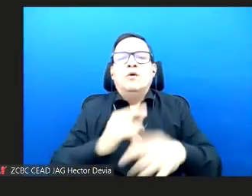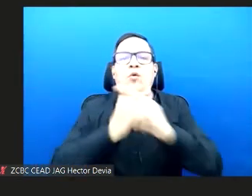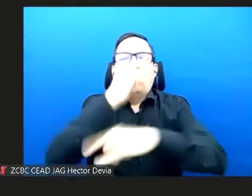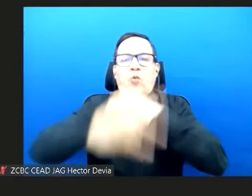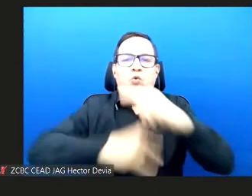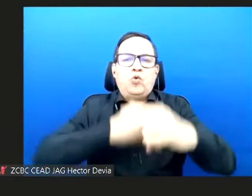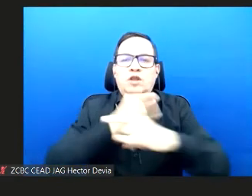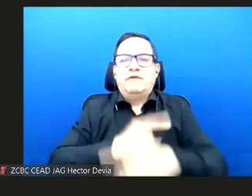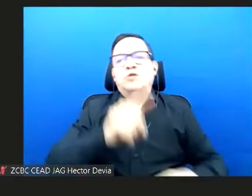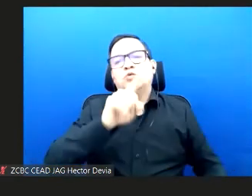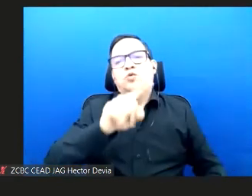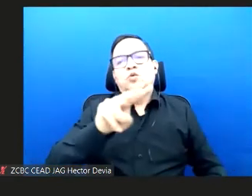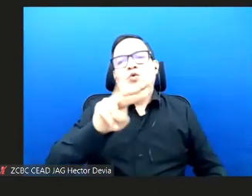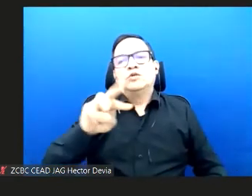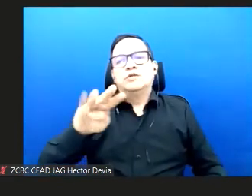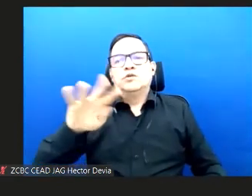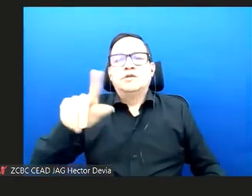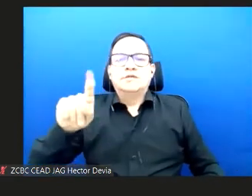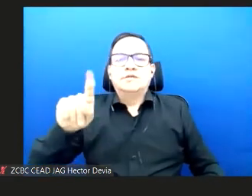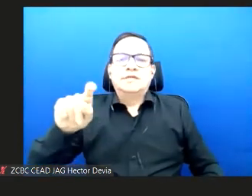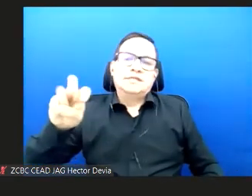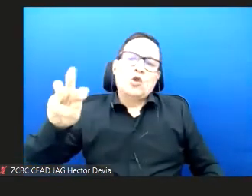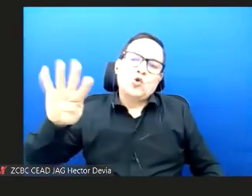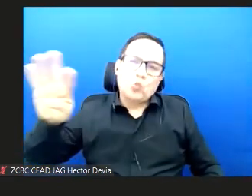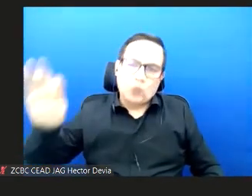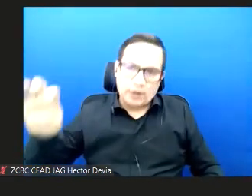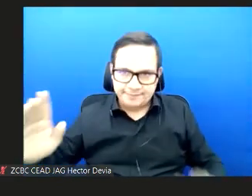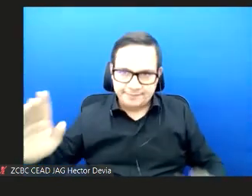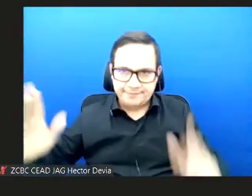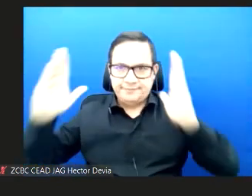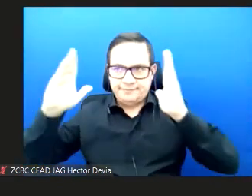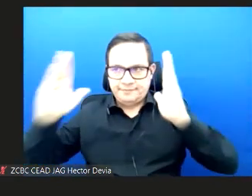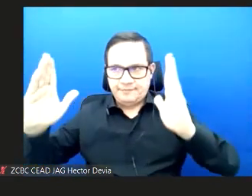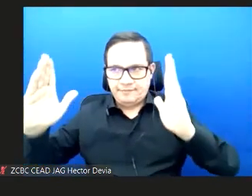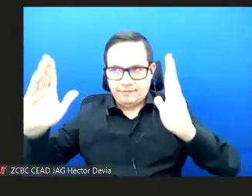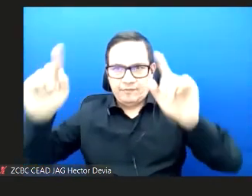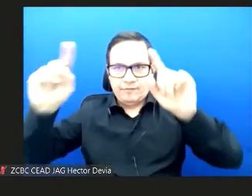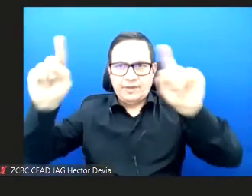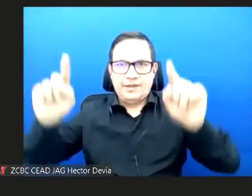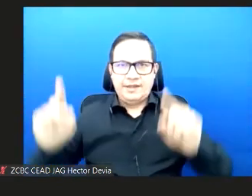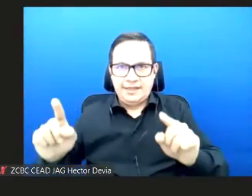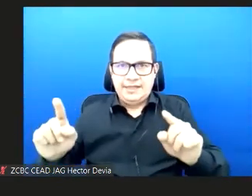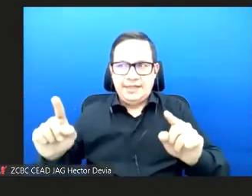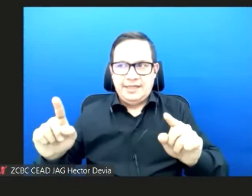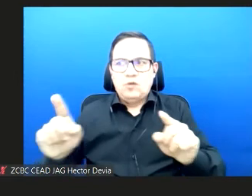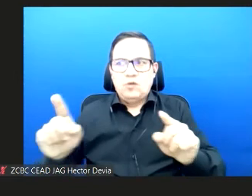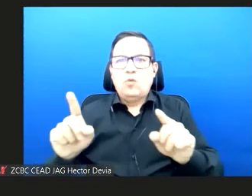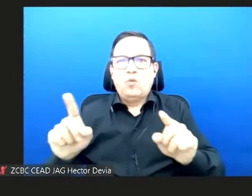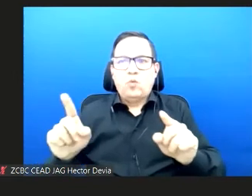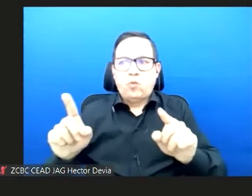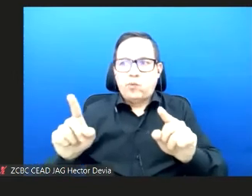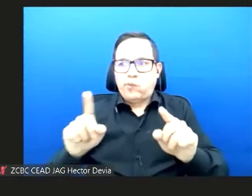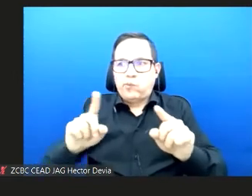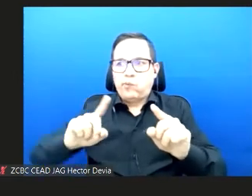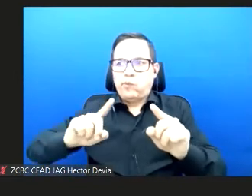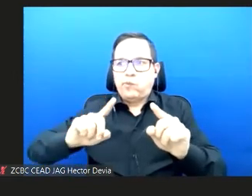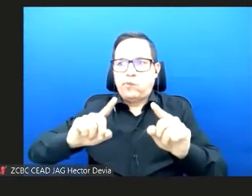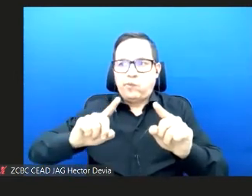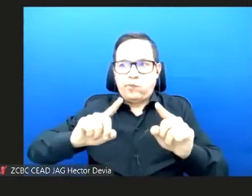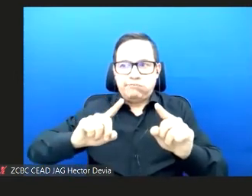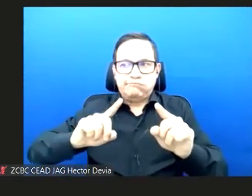4, 5, 6, 7, 8, 9, ¿sí? Tenemos el conjunto A, 1, 2, 3, 4,